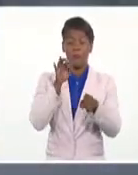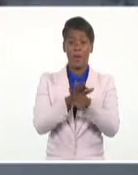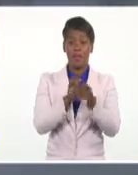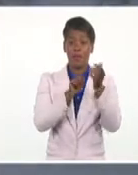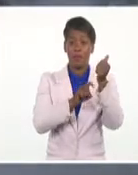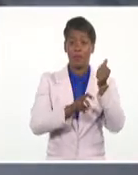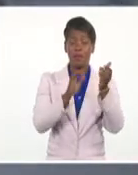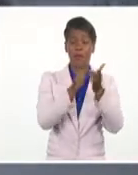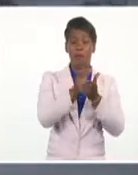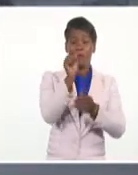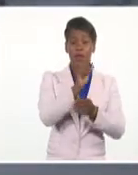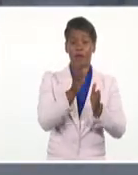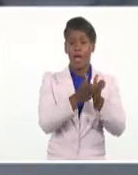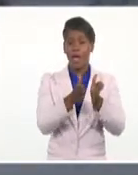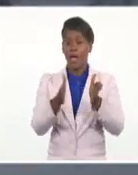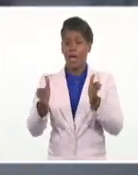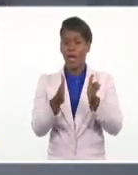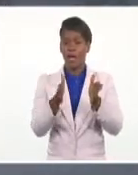hasta Santi Spíritu.